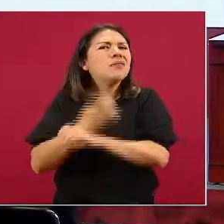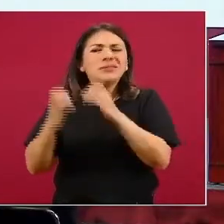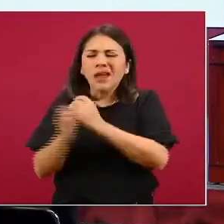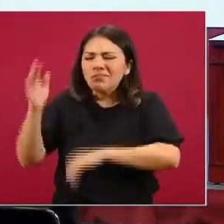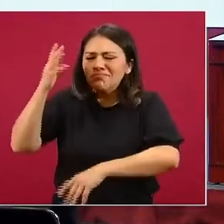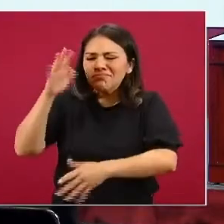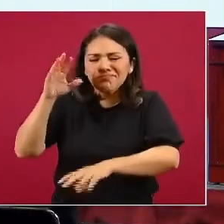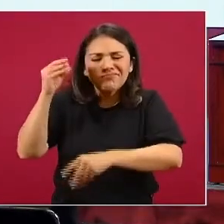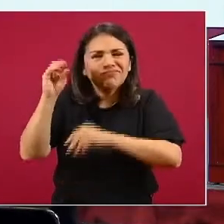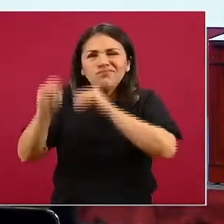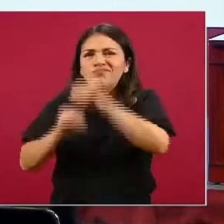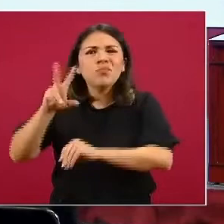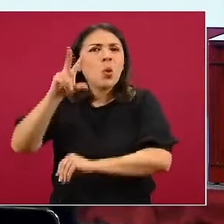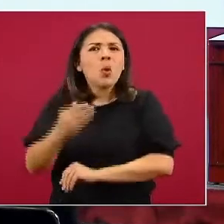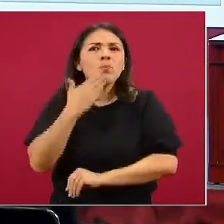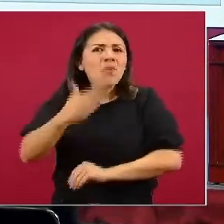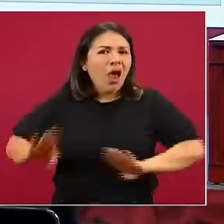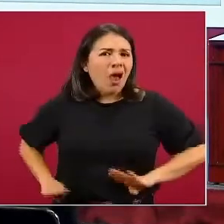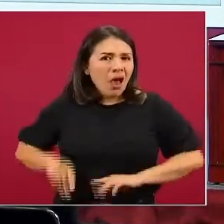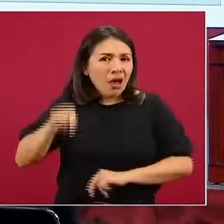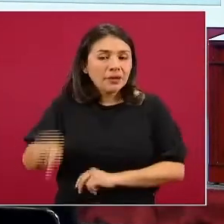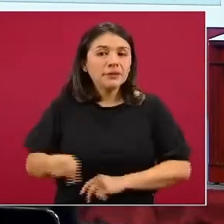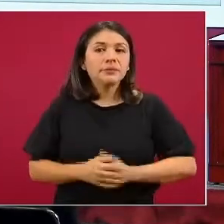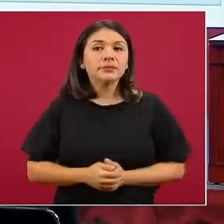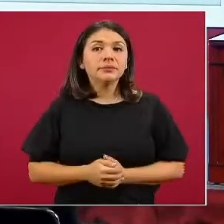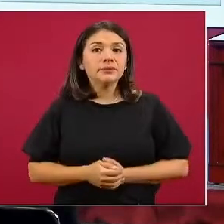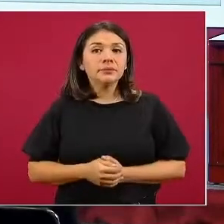manipulación. Siguiente.